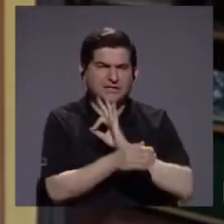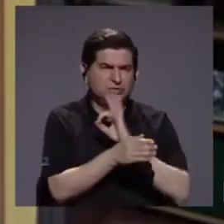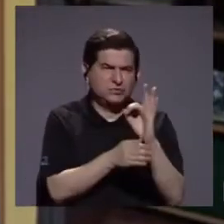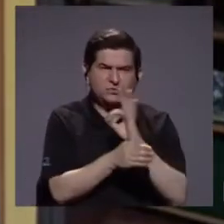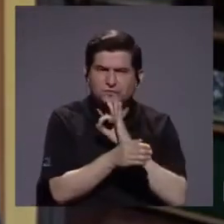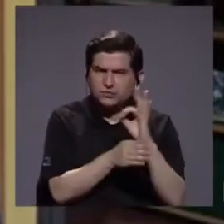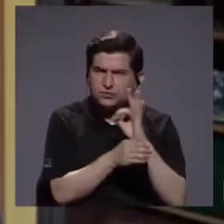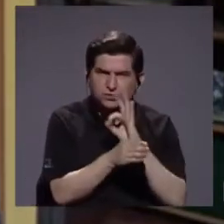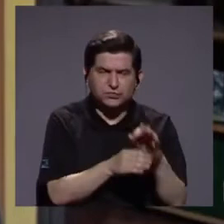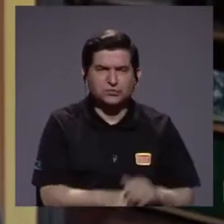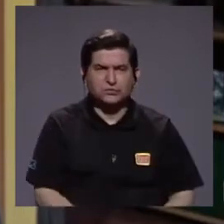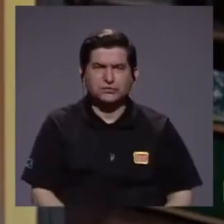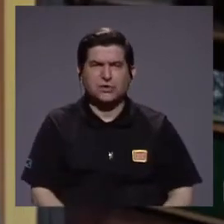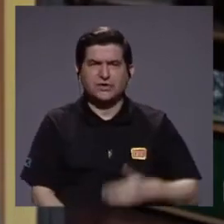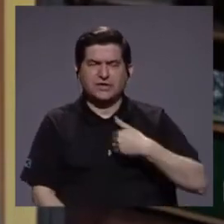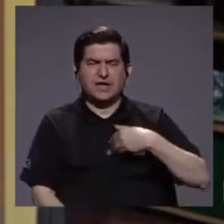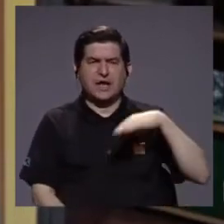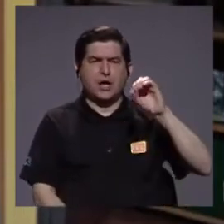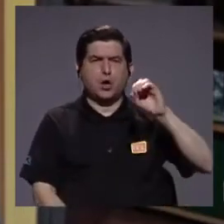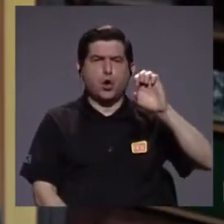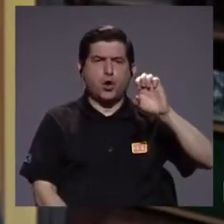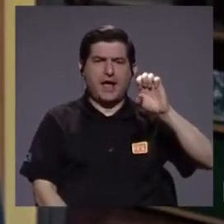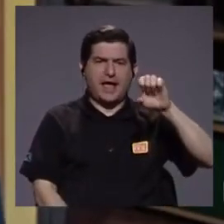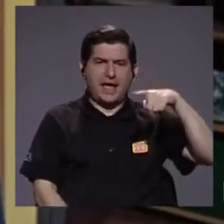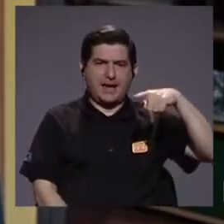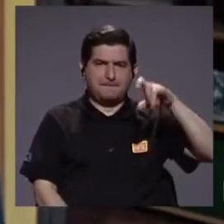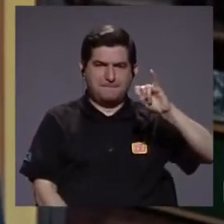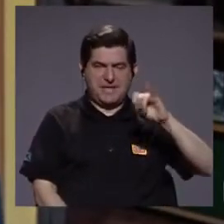funcionamiento de la UEPI,